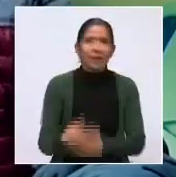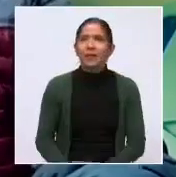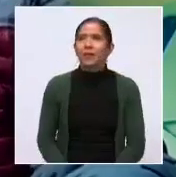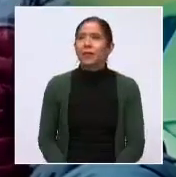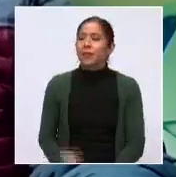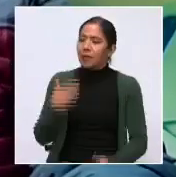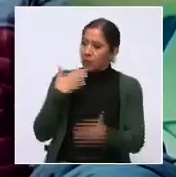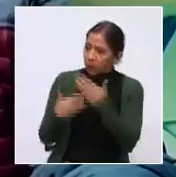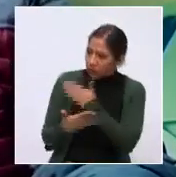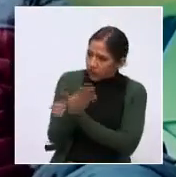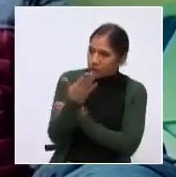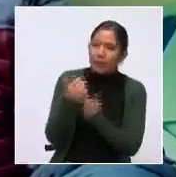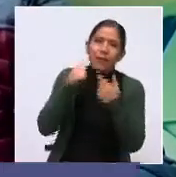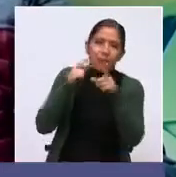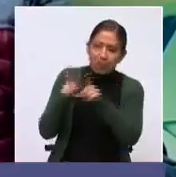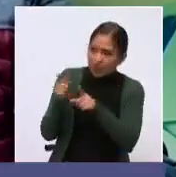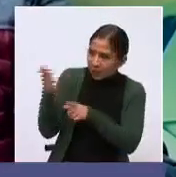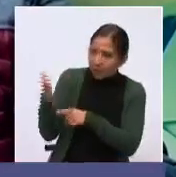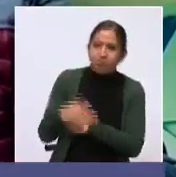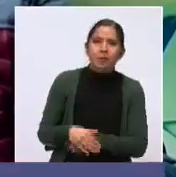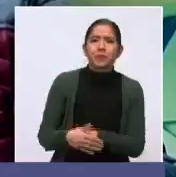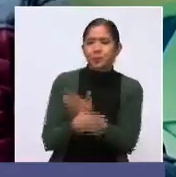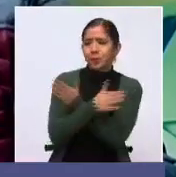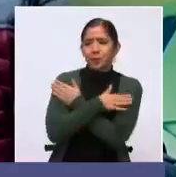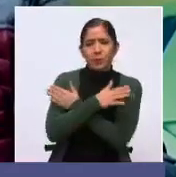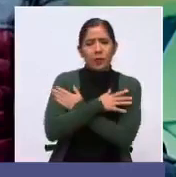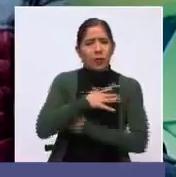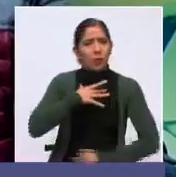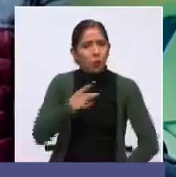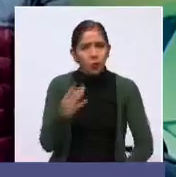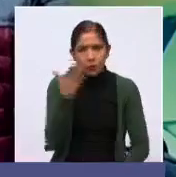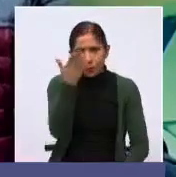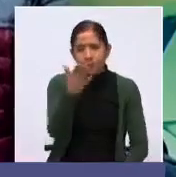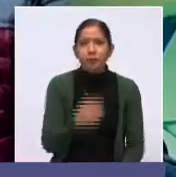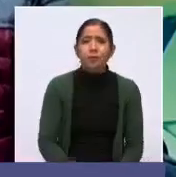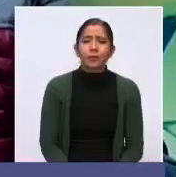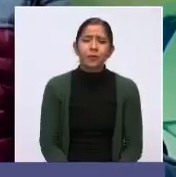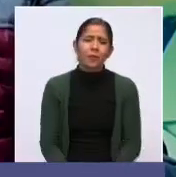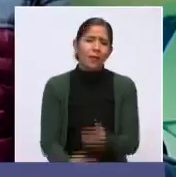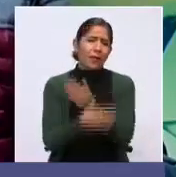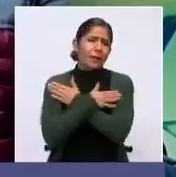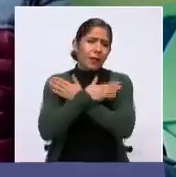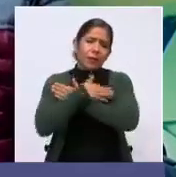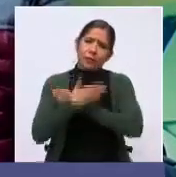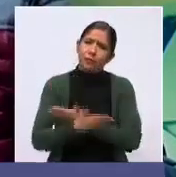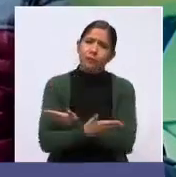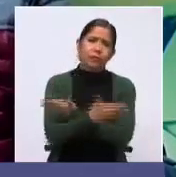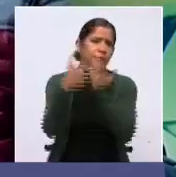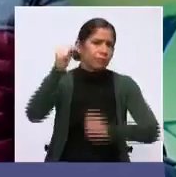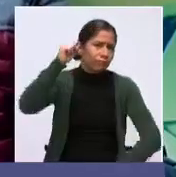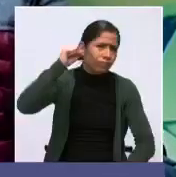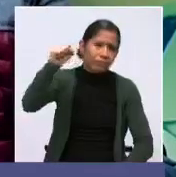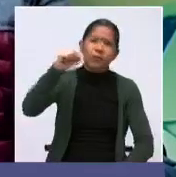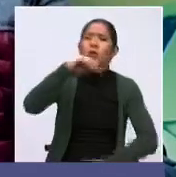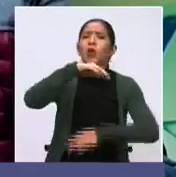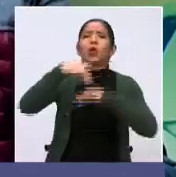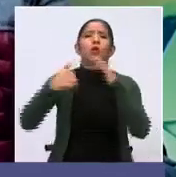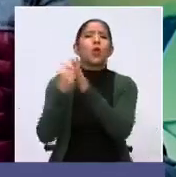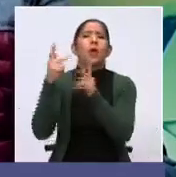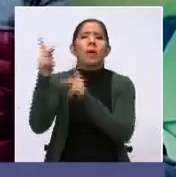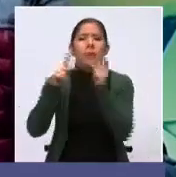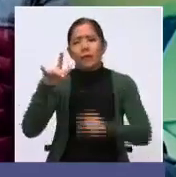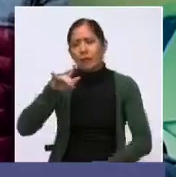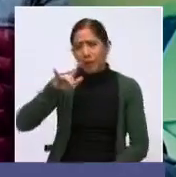querida hermana Camila. Un gusto de saludar a través del medio. Un saludo cordial revolucionario a toda la población del Ciudad del